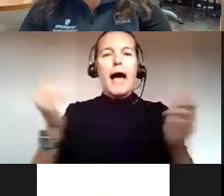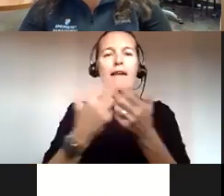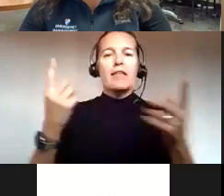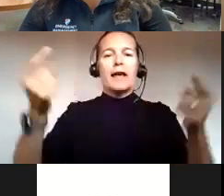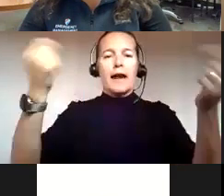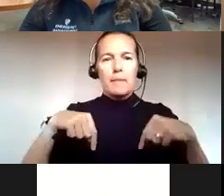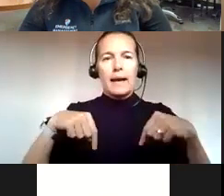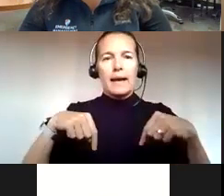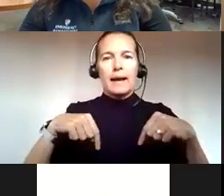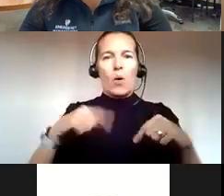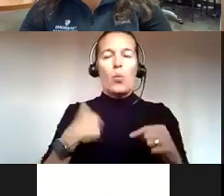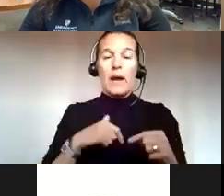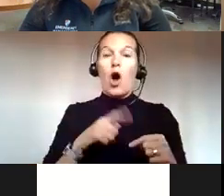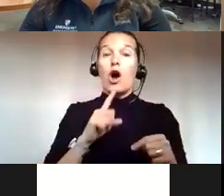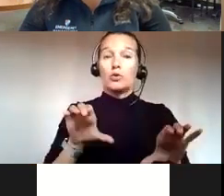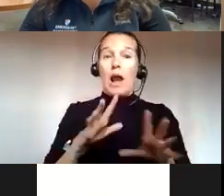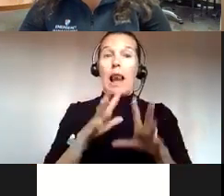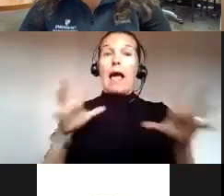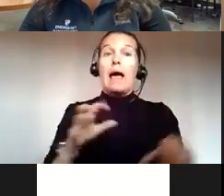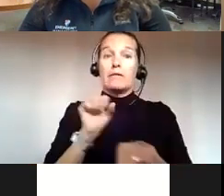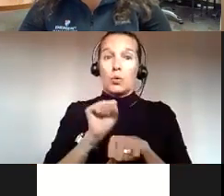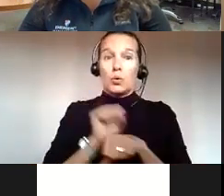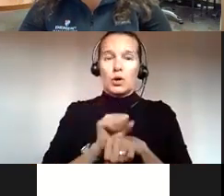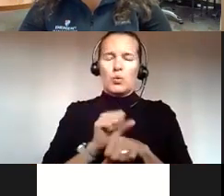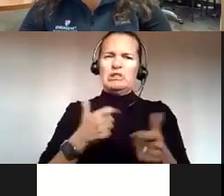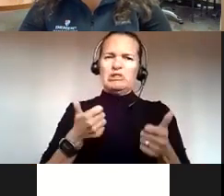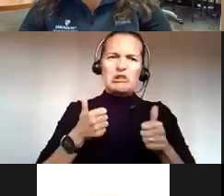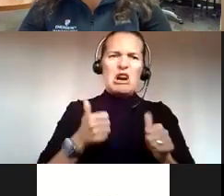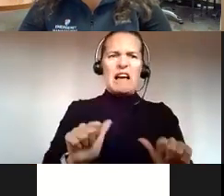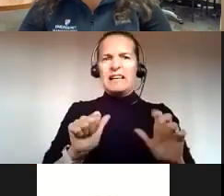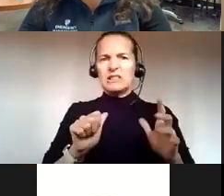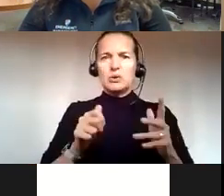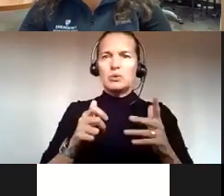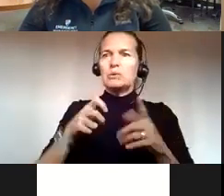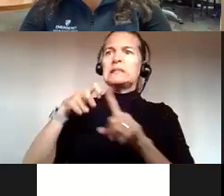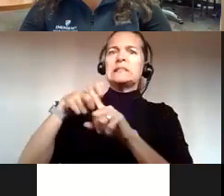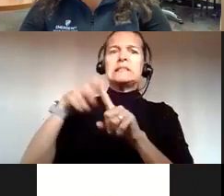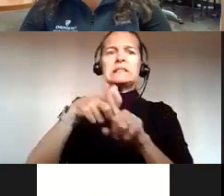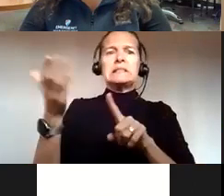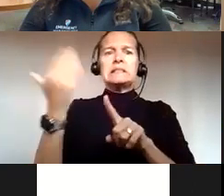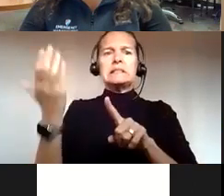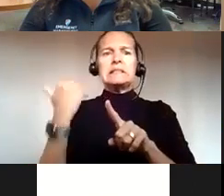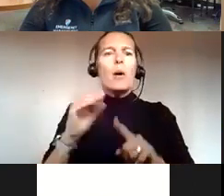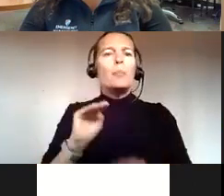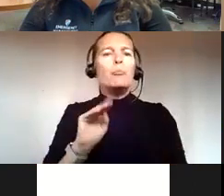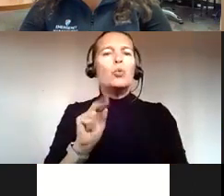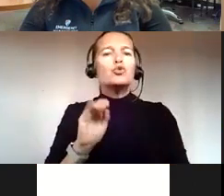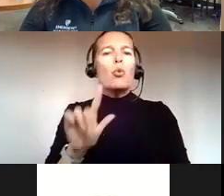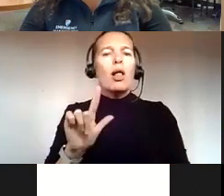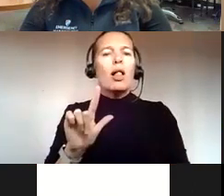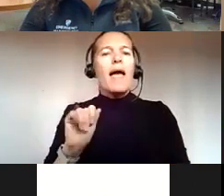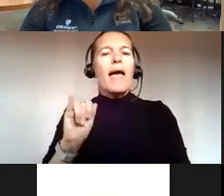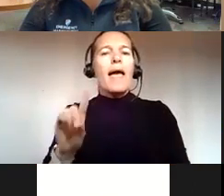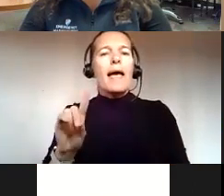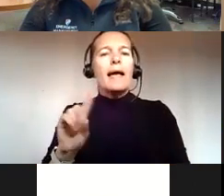estamos haciendo todo lo posible. Estamos trabajando con el sistema federal en conjunto,